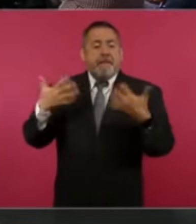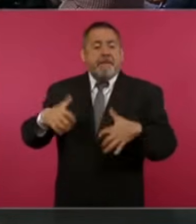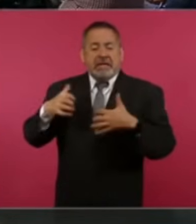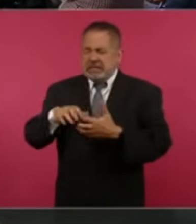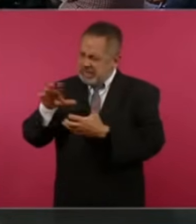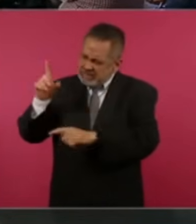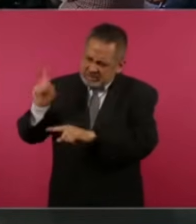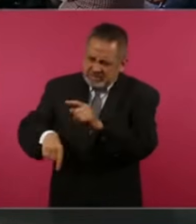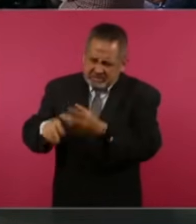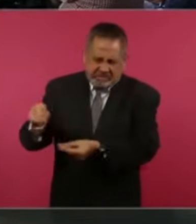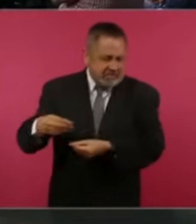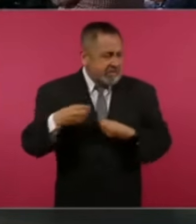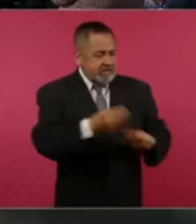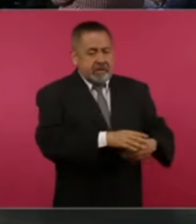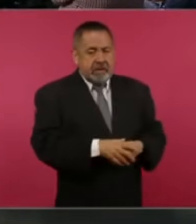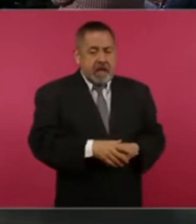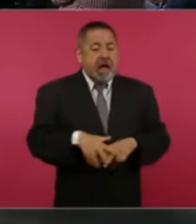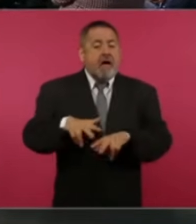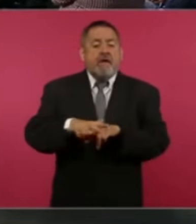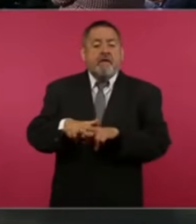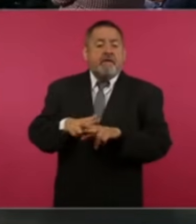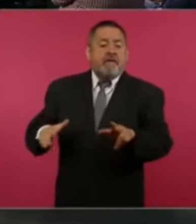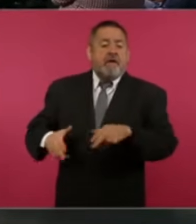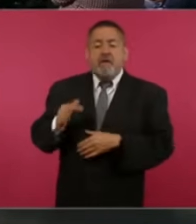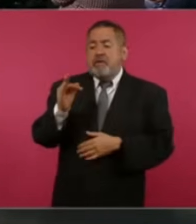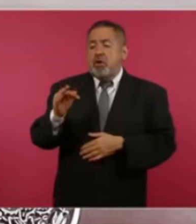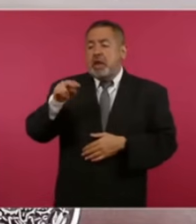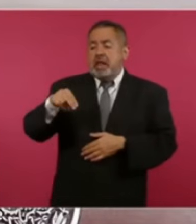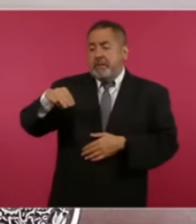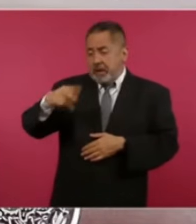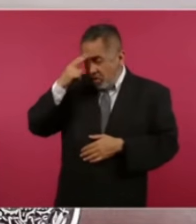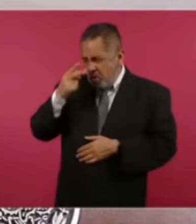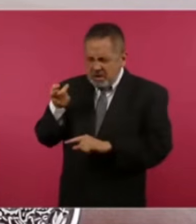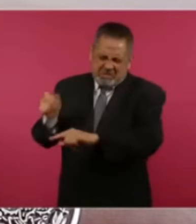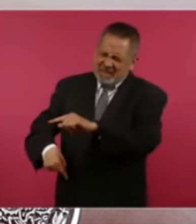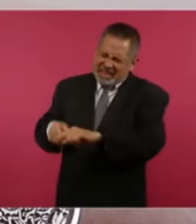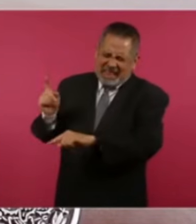ferrocarriles. Eso fue lo que se hizo.